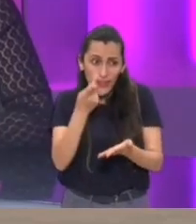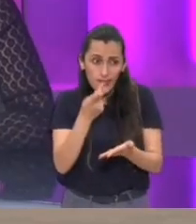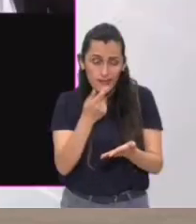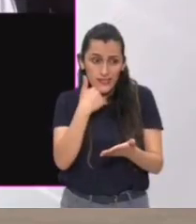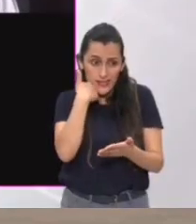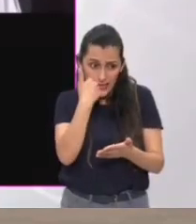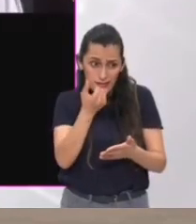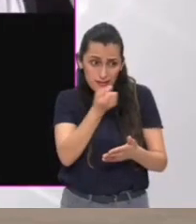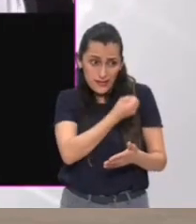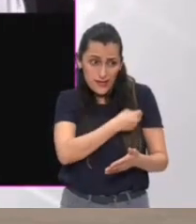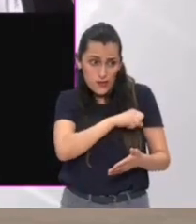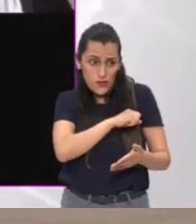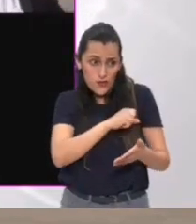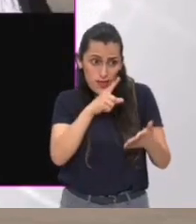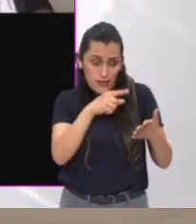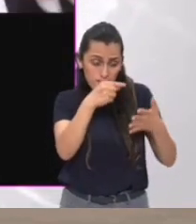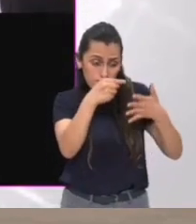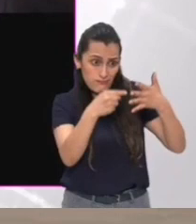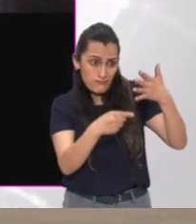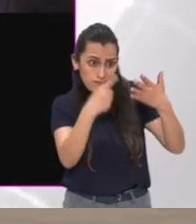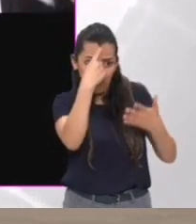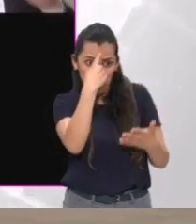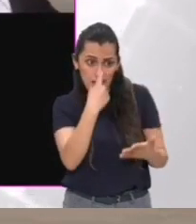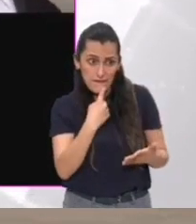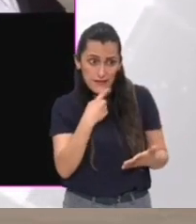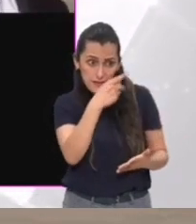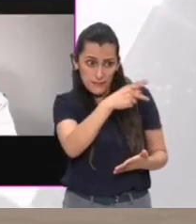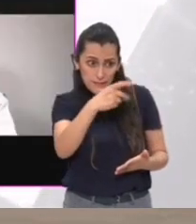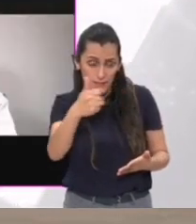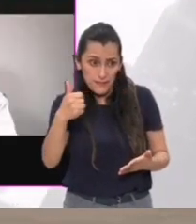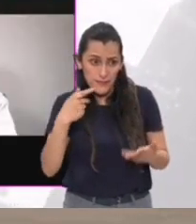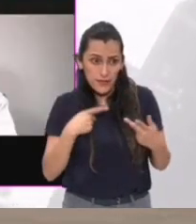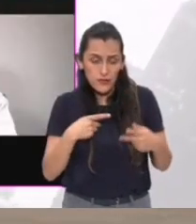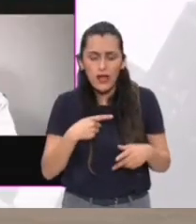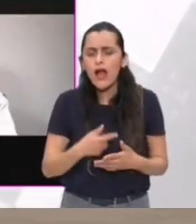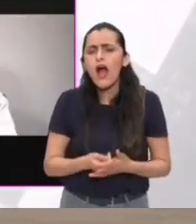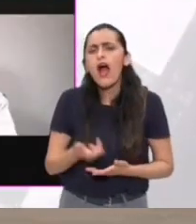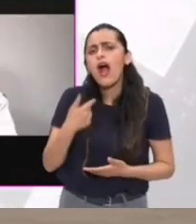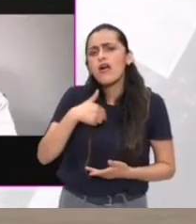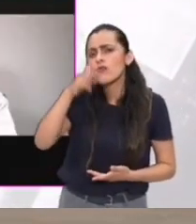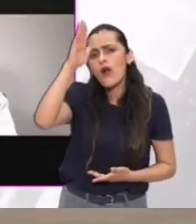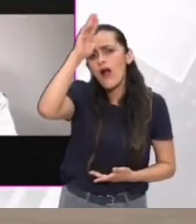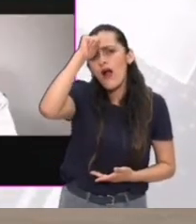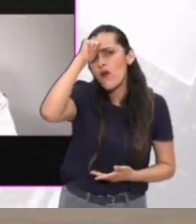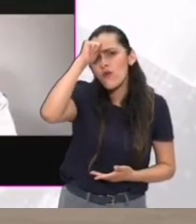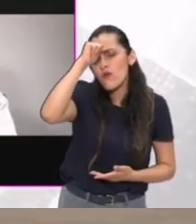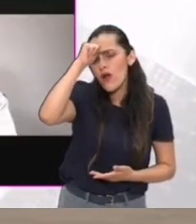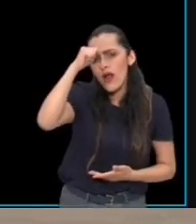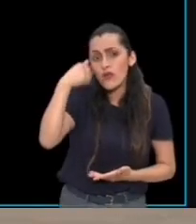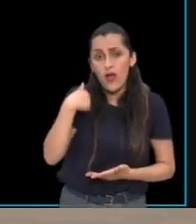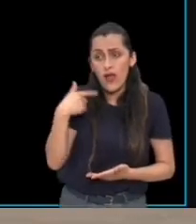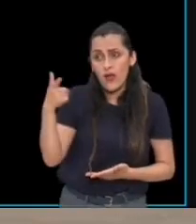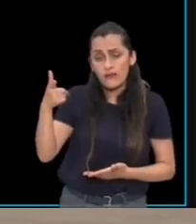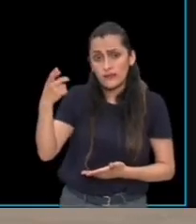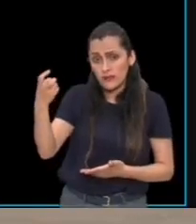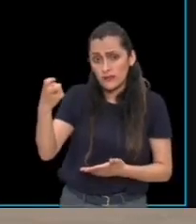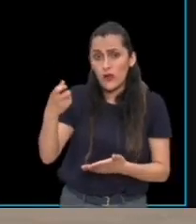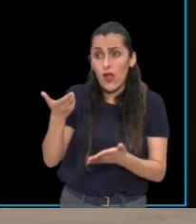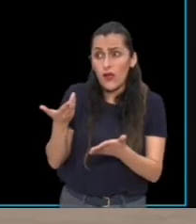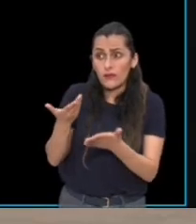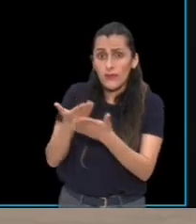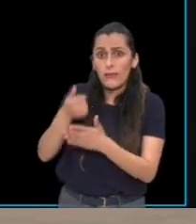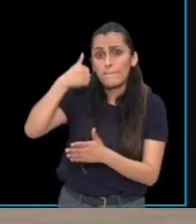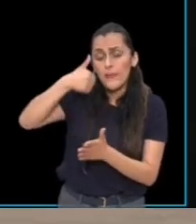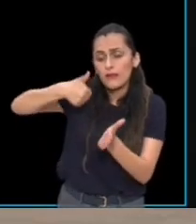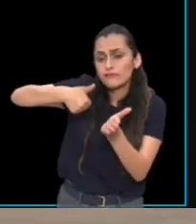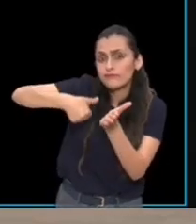salud? Yo creo que sí, de hecho yo no coincido con la propuesta de las telecomunicaciones. Yo creo que ahorita pedir los datos biométricos para